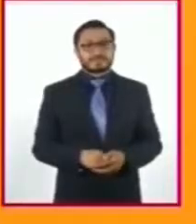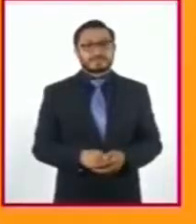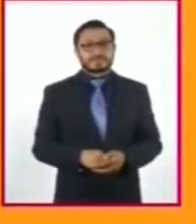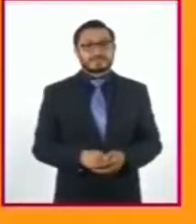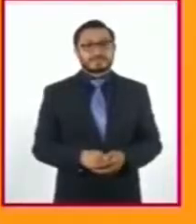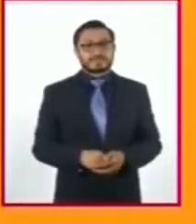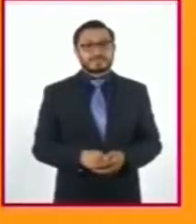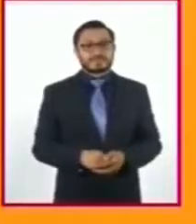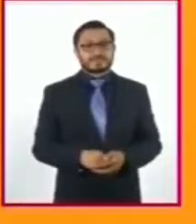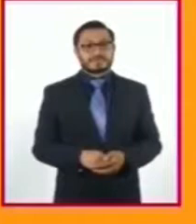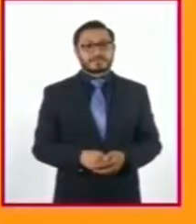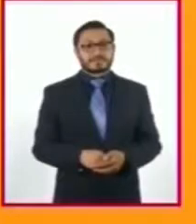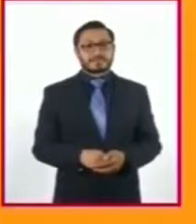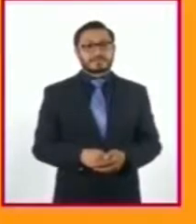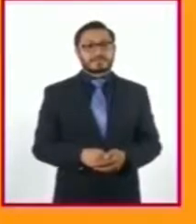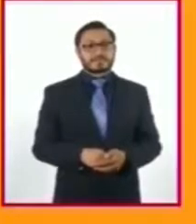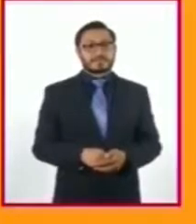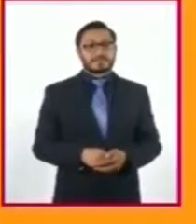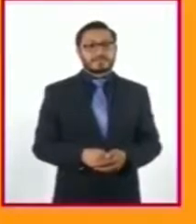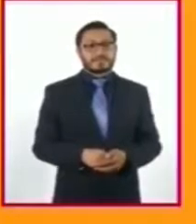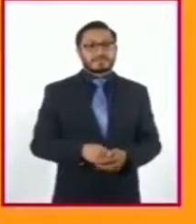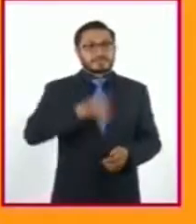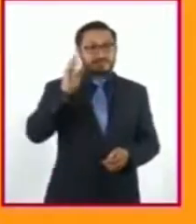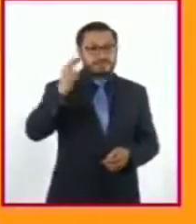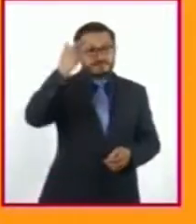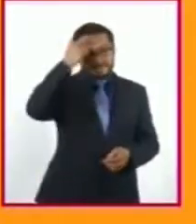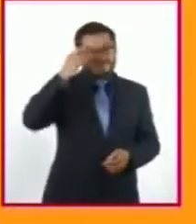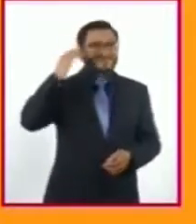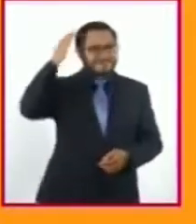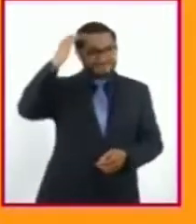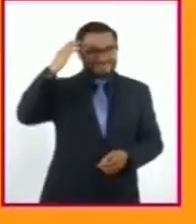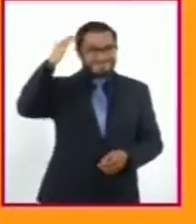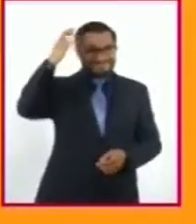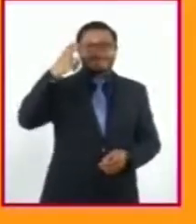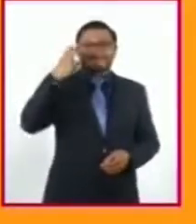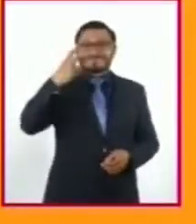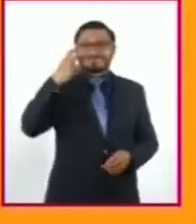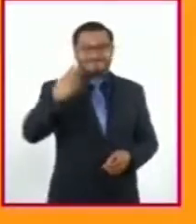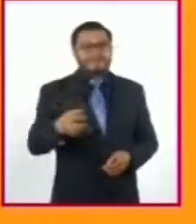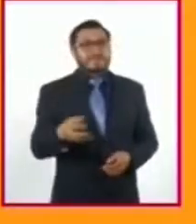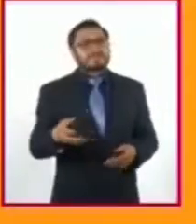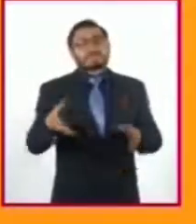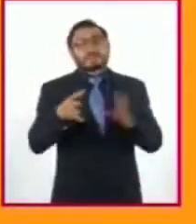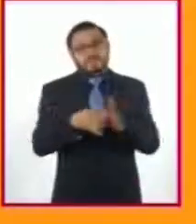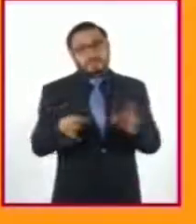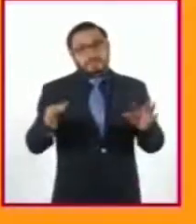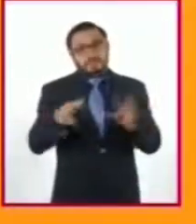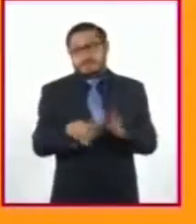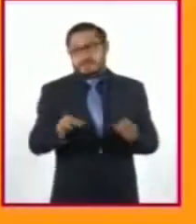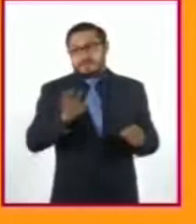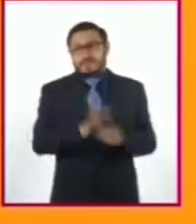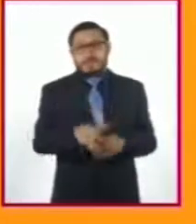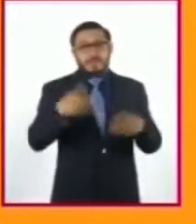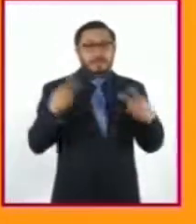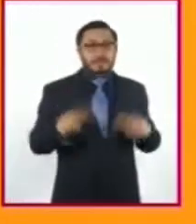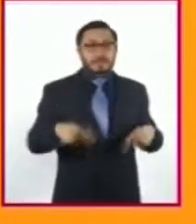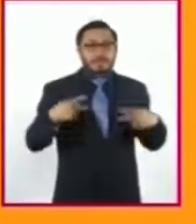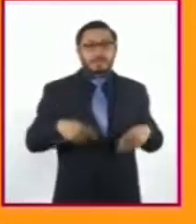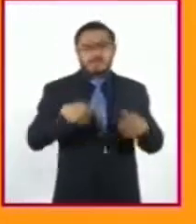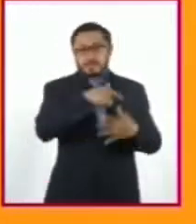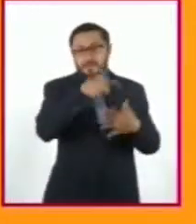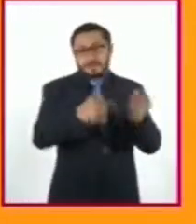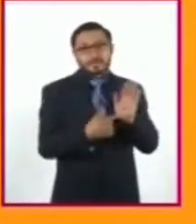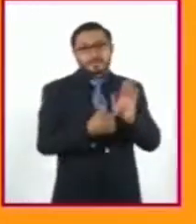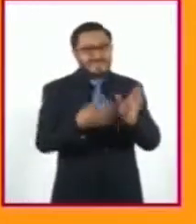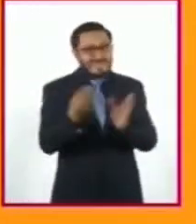Considerando la reflexión anterior, podemos decir que los personajes que presentamos al inicio